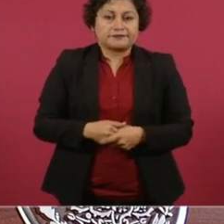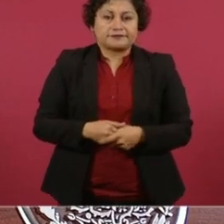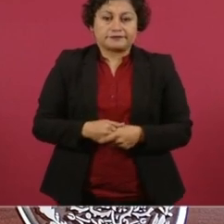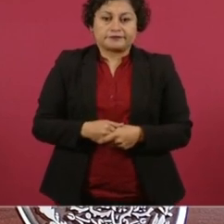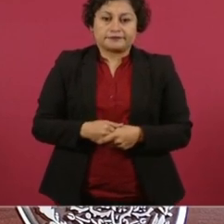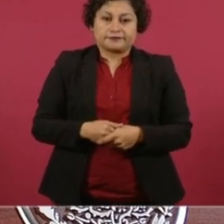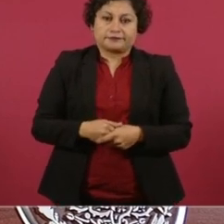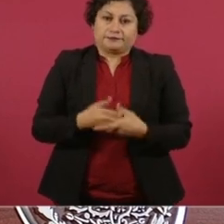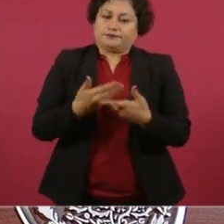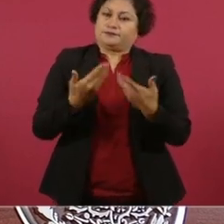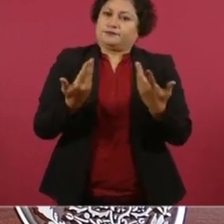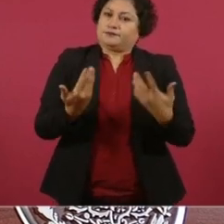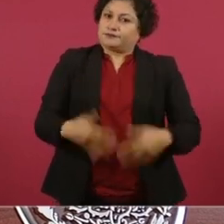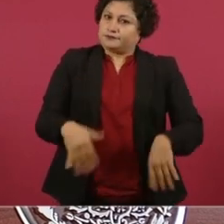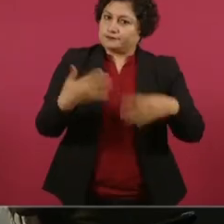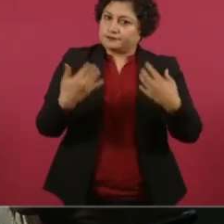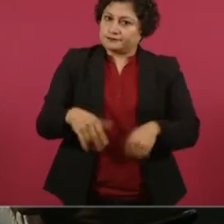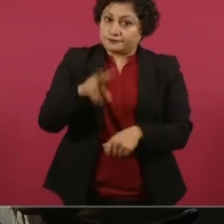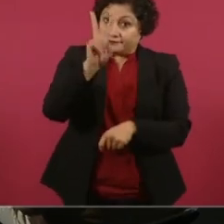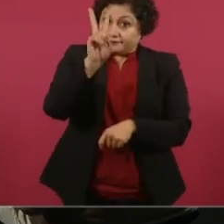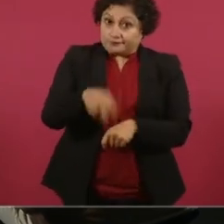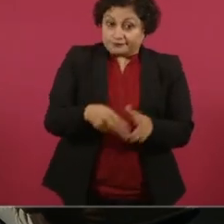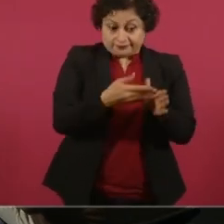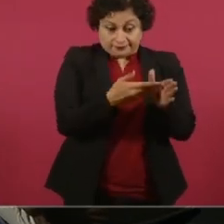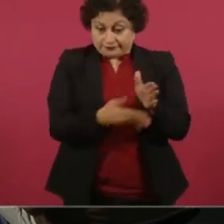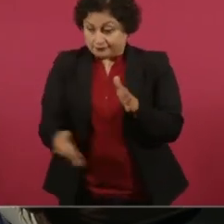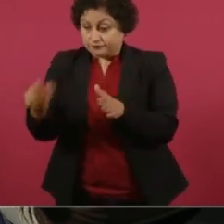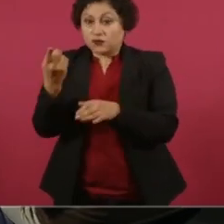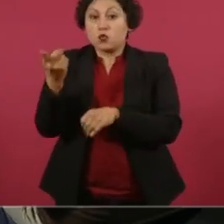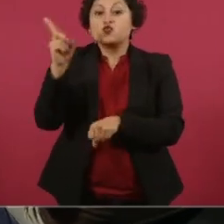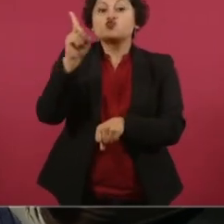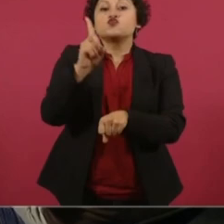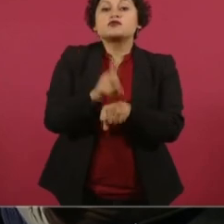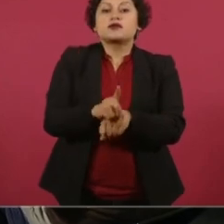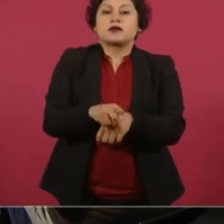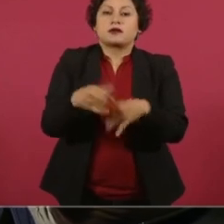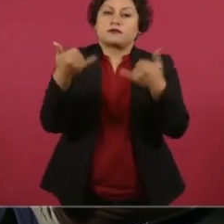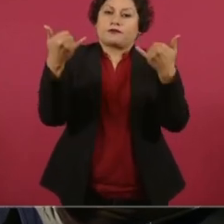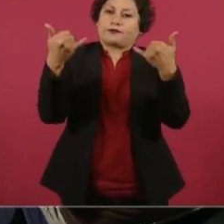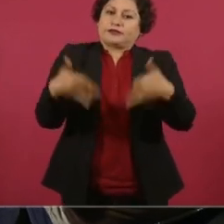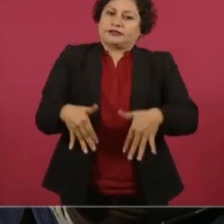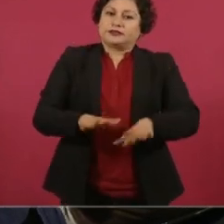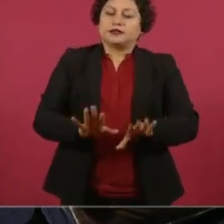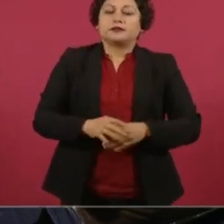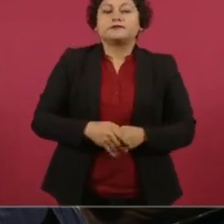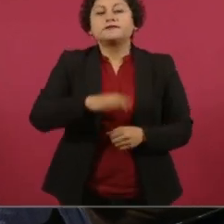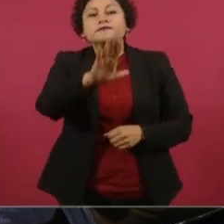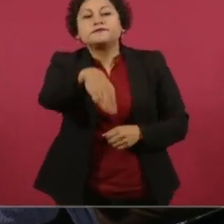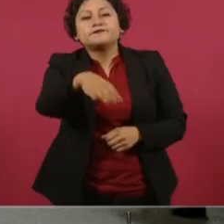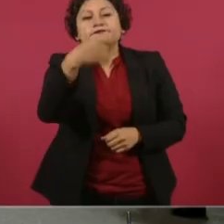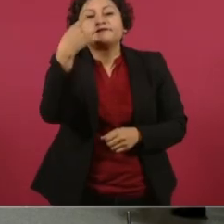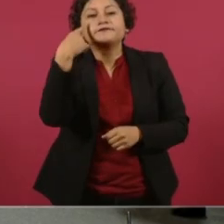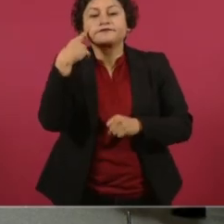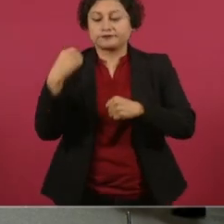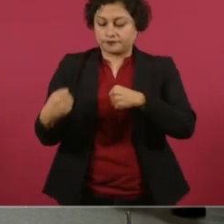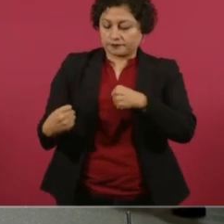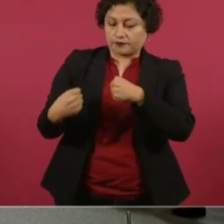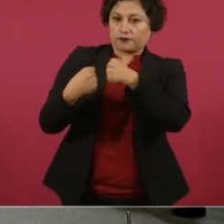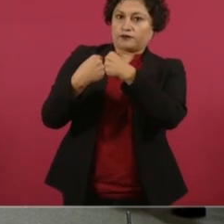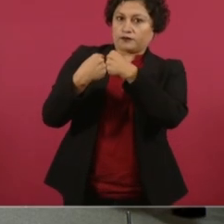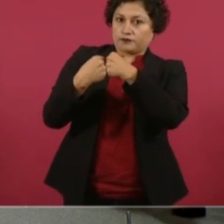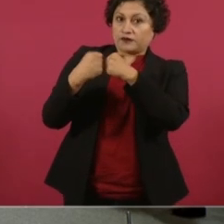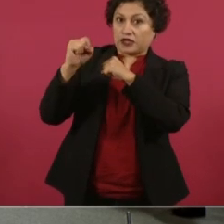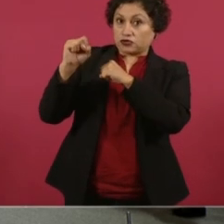Y de un día un poco pesado, sí. Entonces, la situación en la frontera compartida con